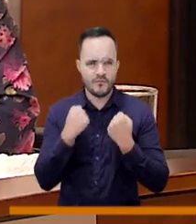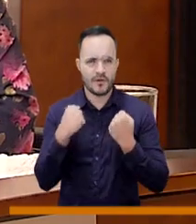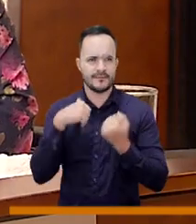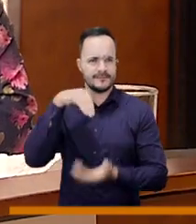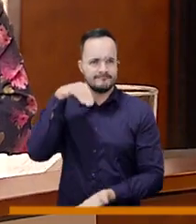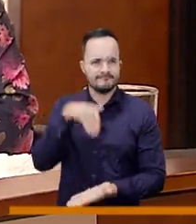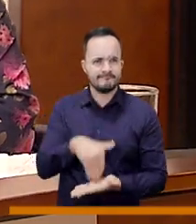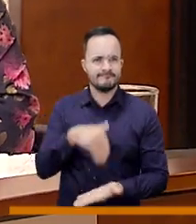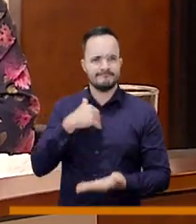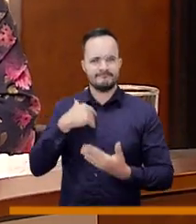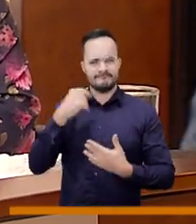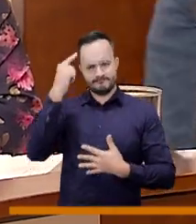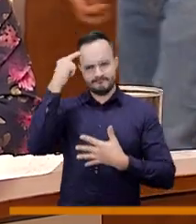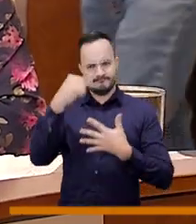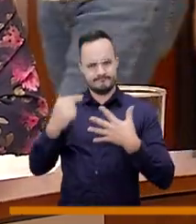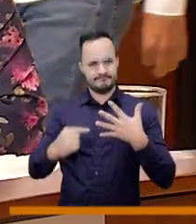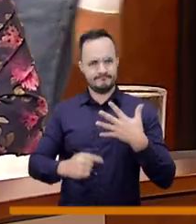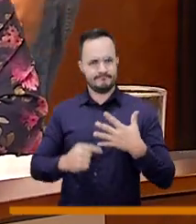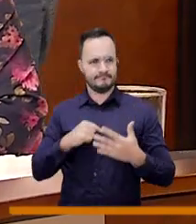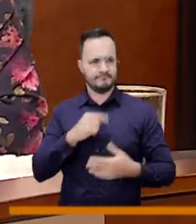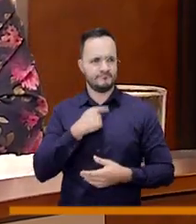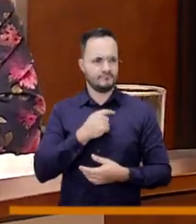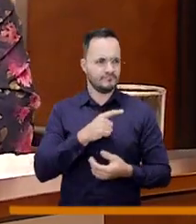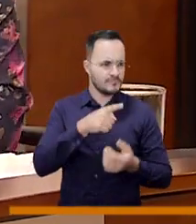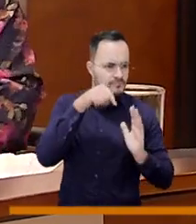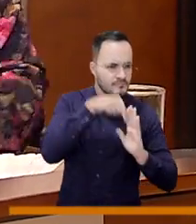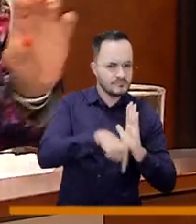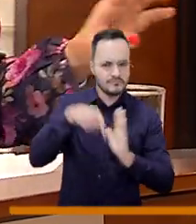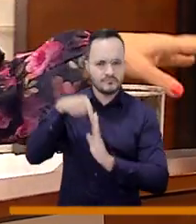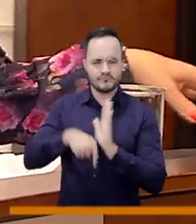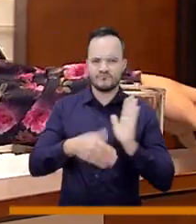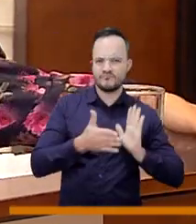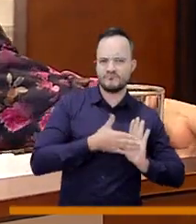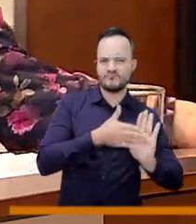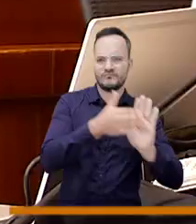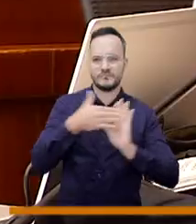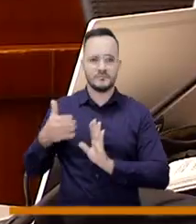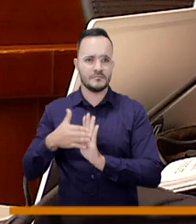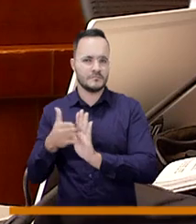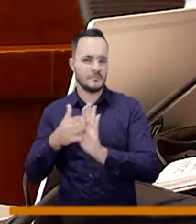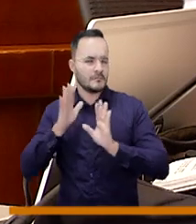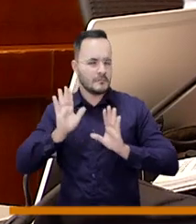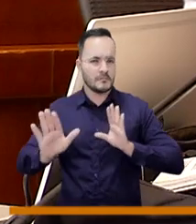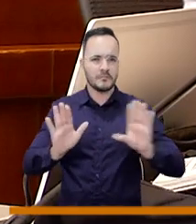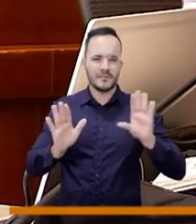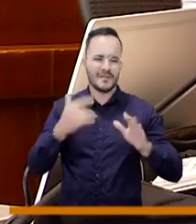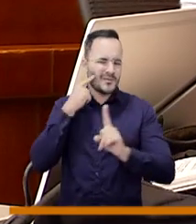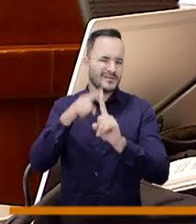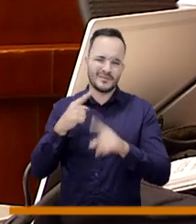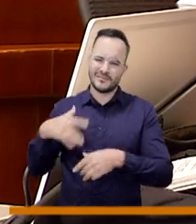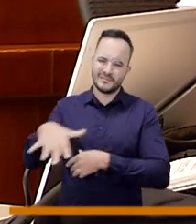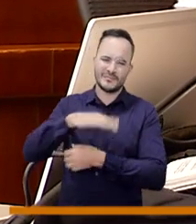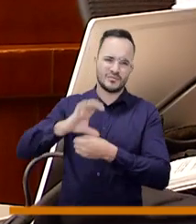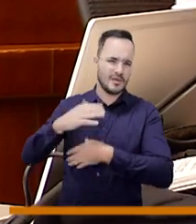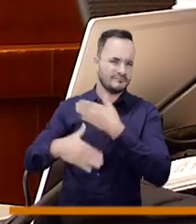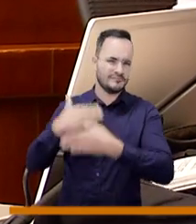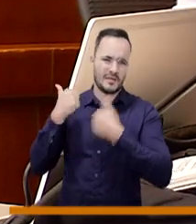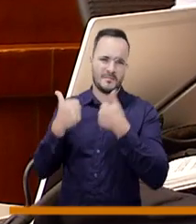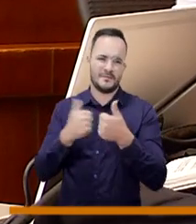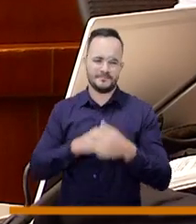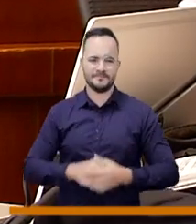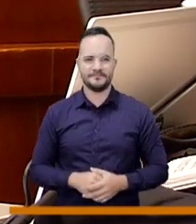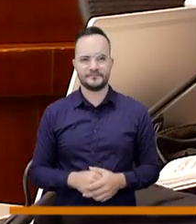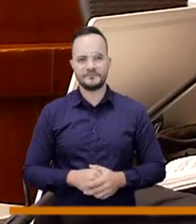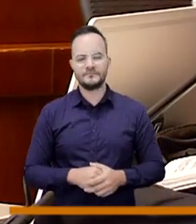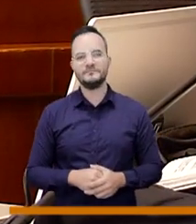vehemencia, rigurosidad, criterio y carácter los temas que debemos resolver y trabajar para que a esta ciudad le